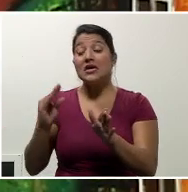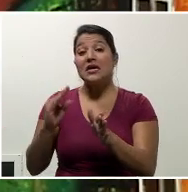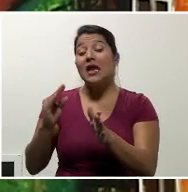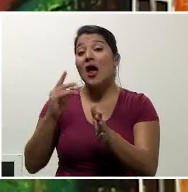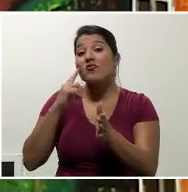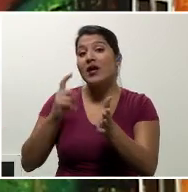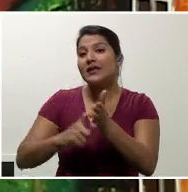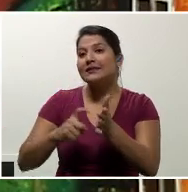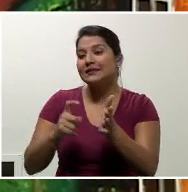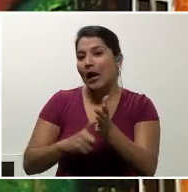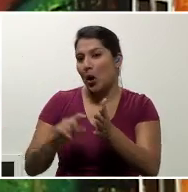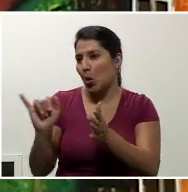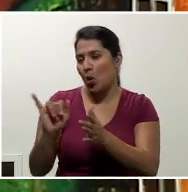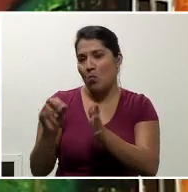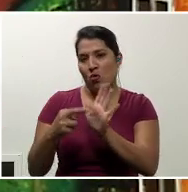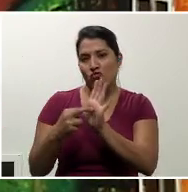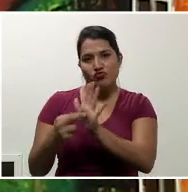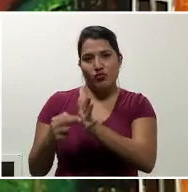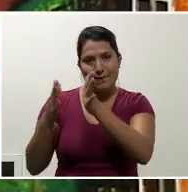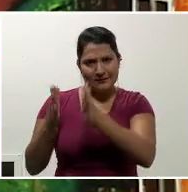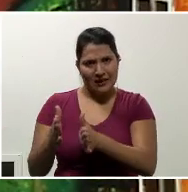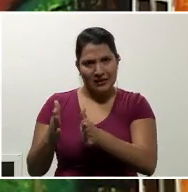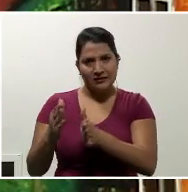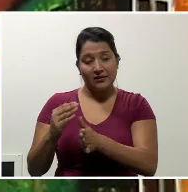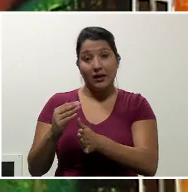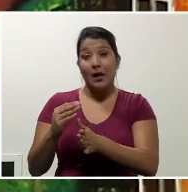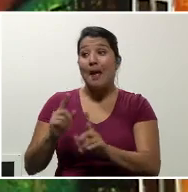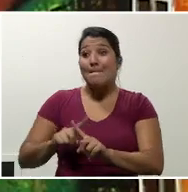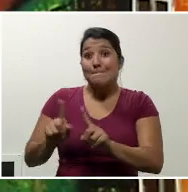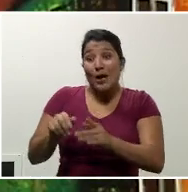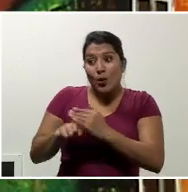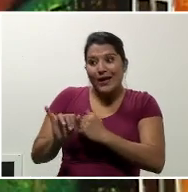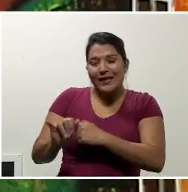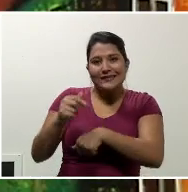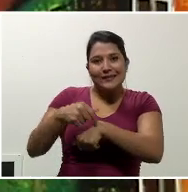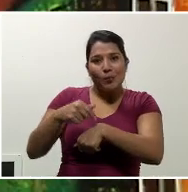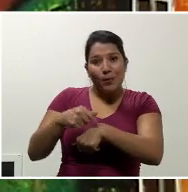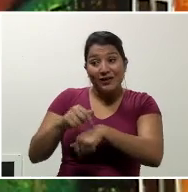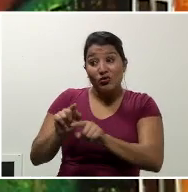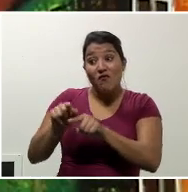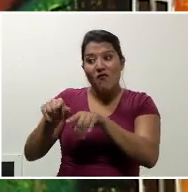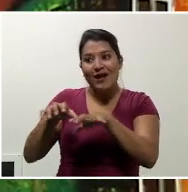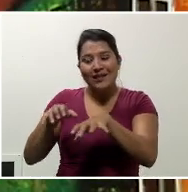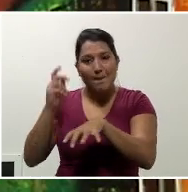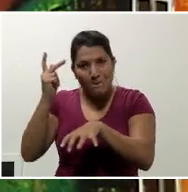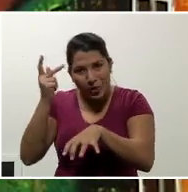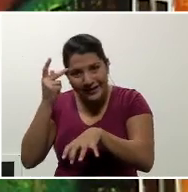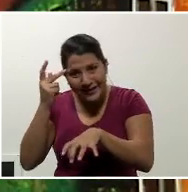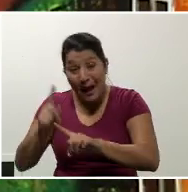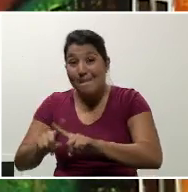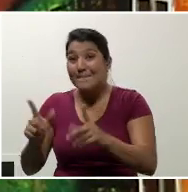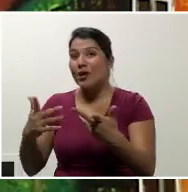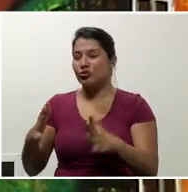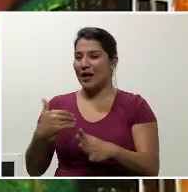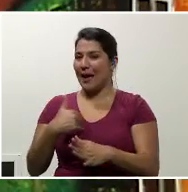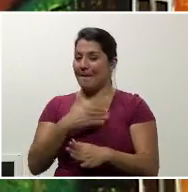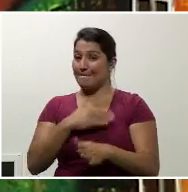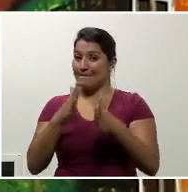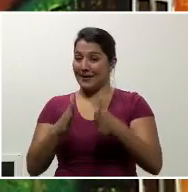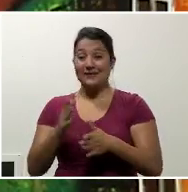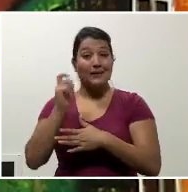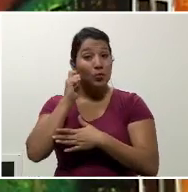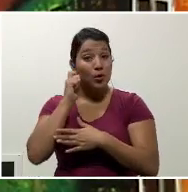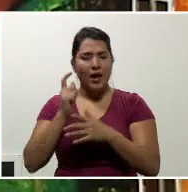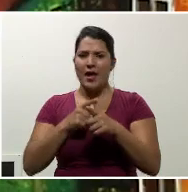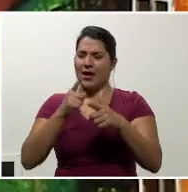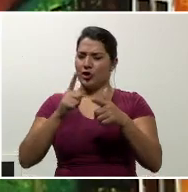territorial. Participó en esa actividad siendo ministra de la Condición de la Mujer, de manera que la fracción de Liberación Nacional